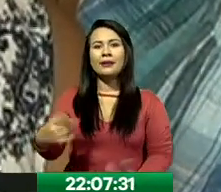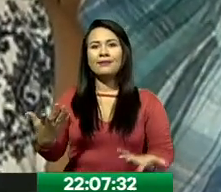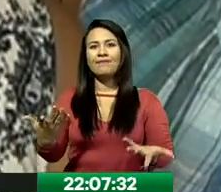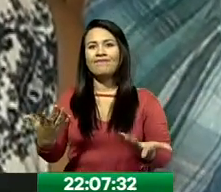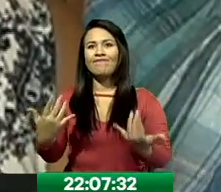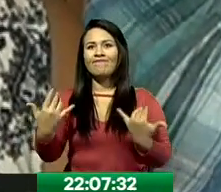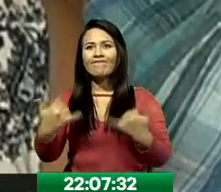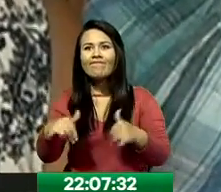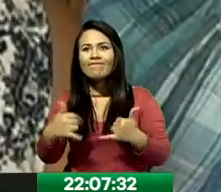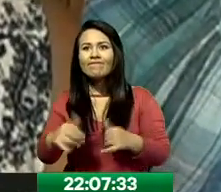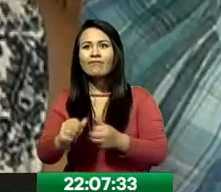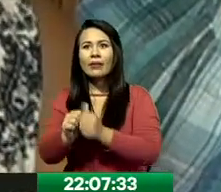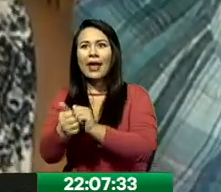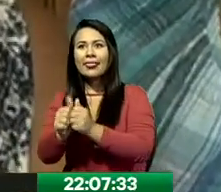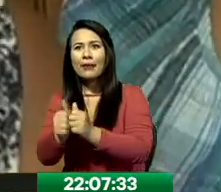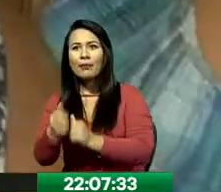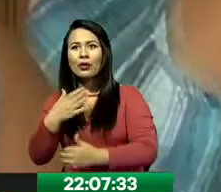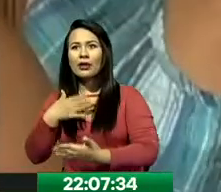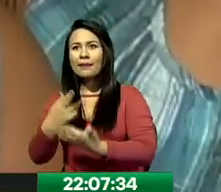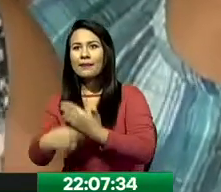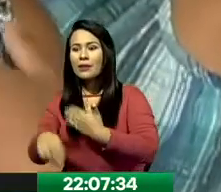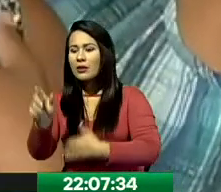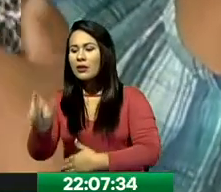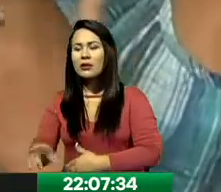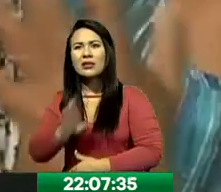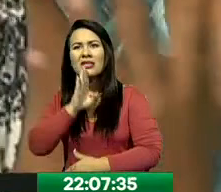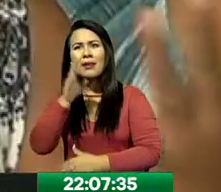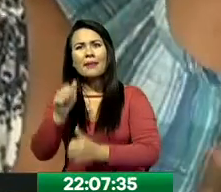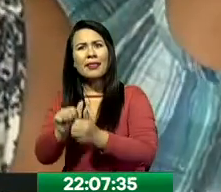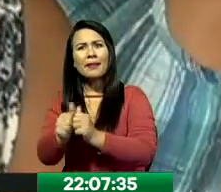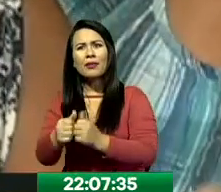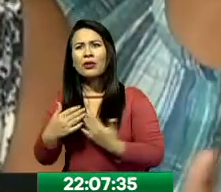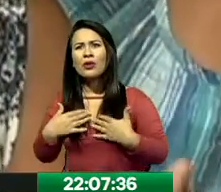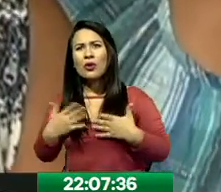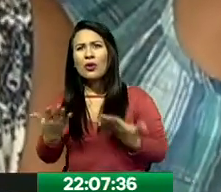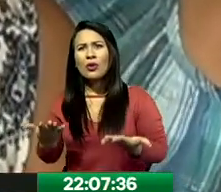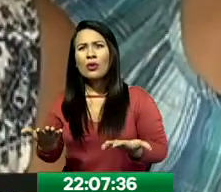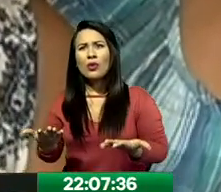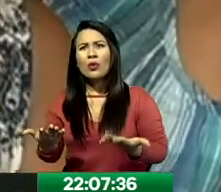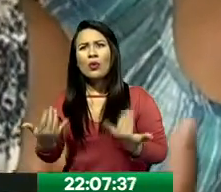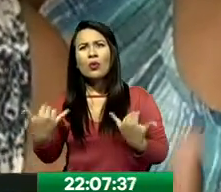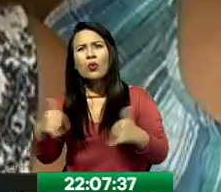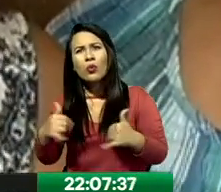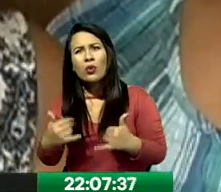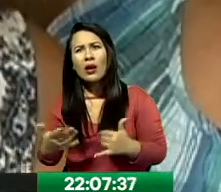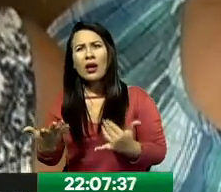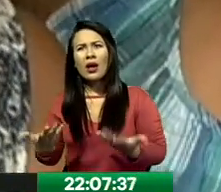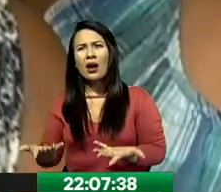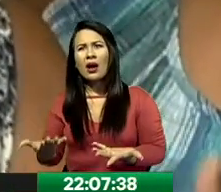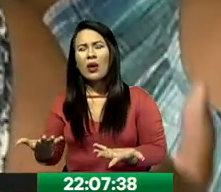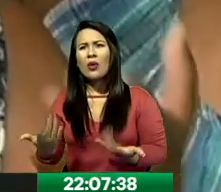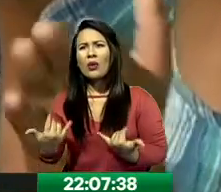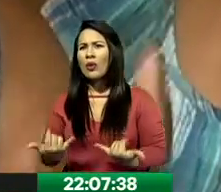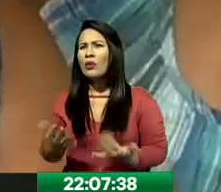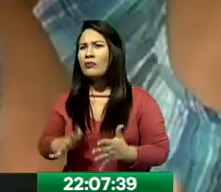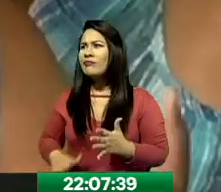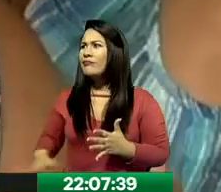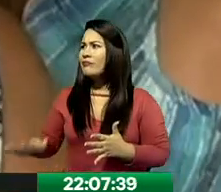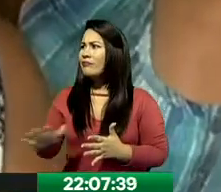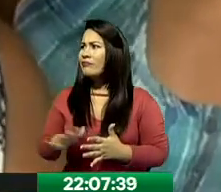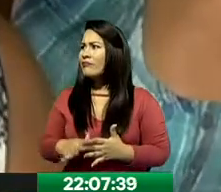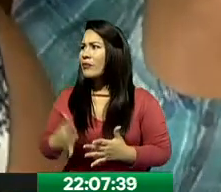era deportista, mi hijo. ¿Cómo va a creer que ese hombre va a venir una sola ciudad dentro